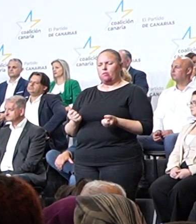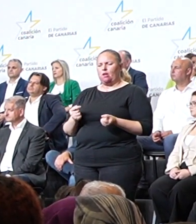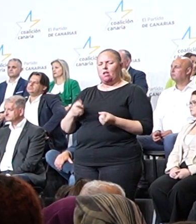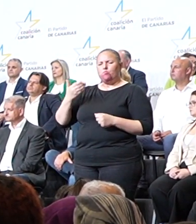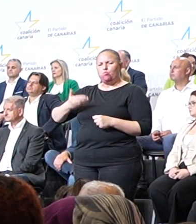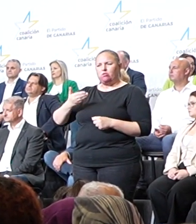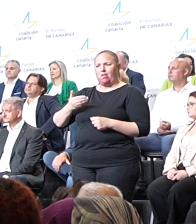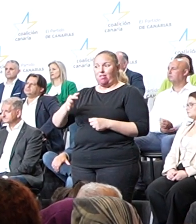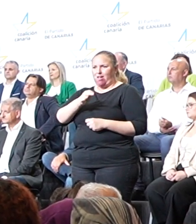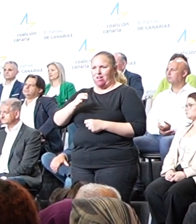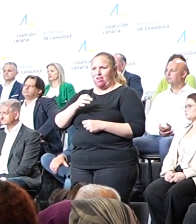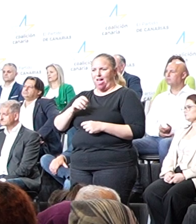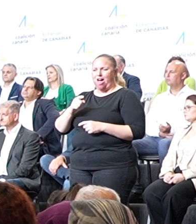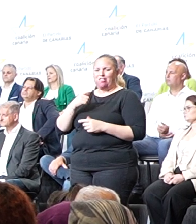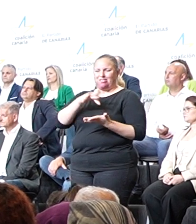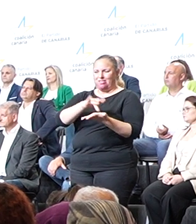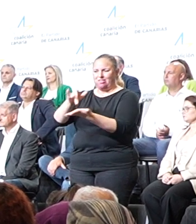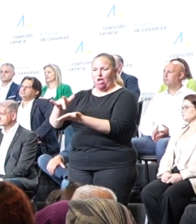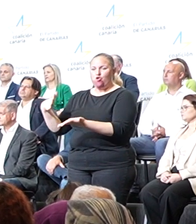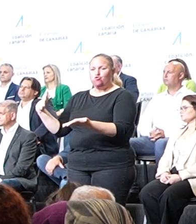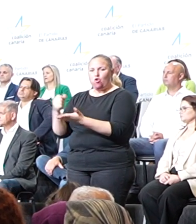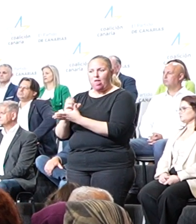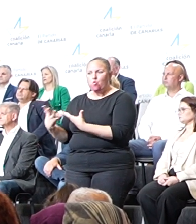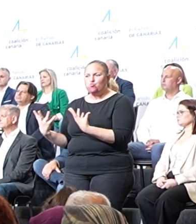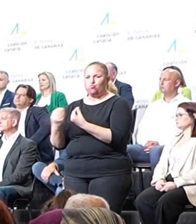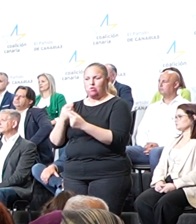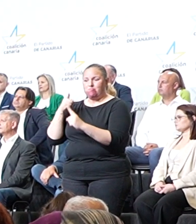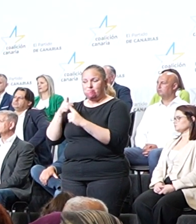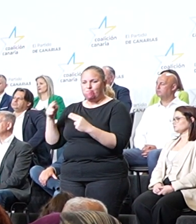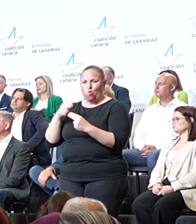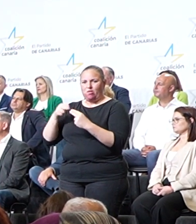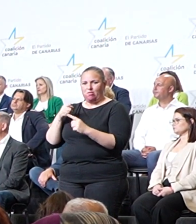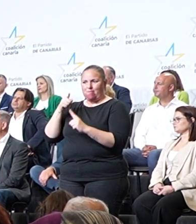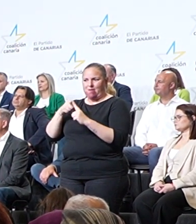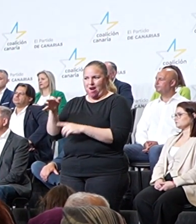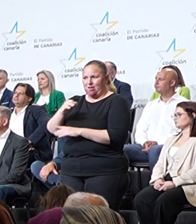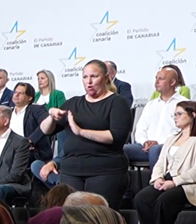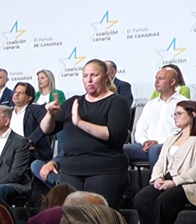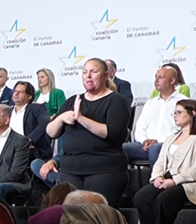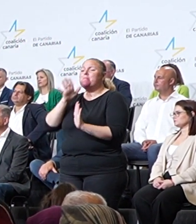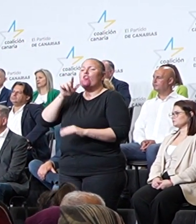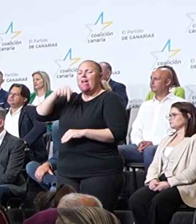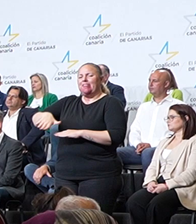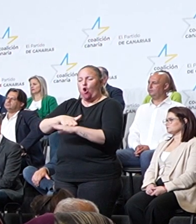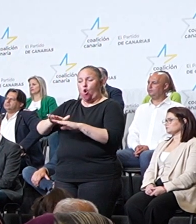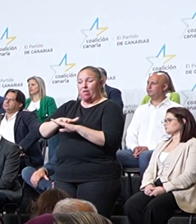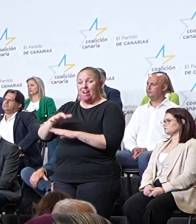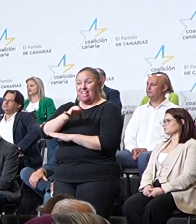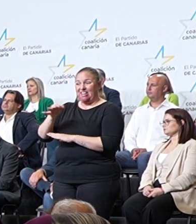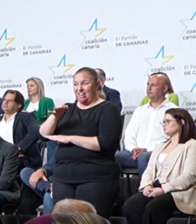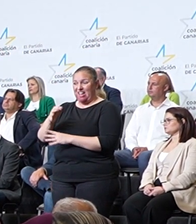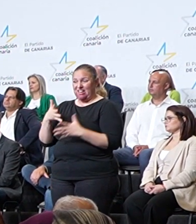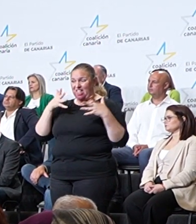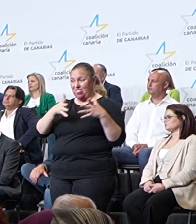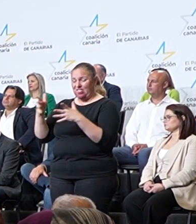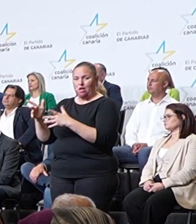Importante que haya gente de todas las islas que haga políticas para todas las islas, pero este gobierno no está haciendo políticas para todas las islas